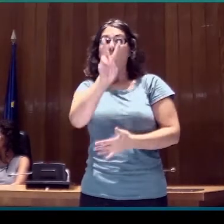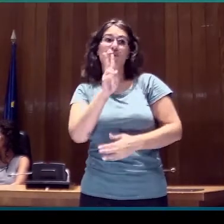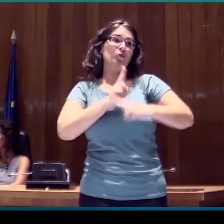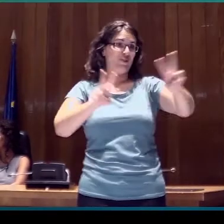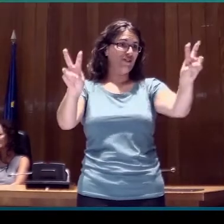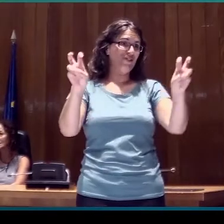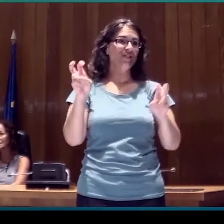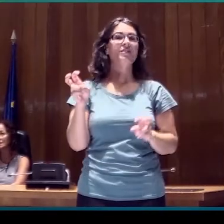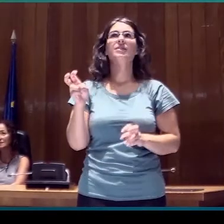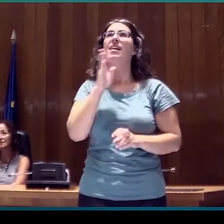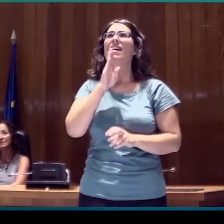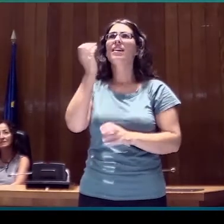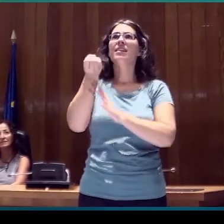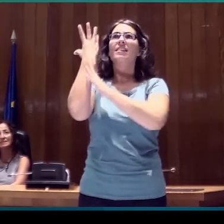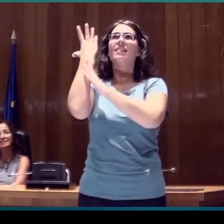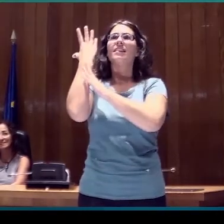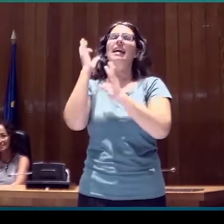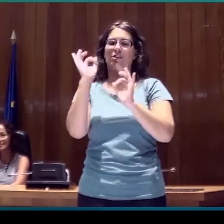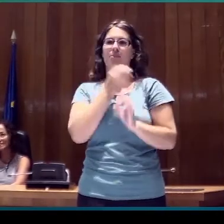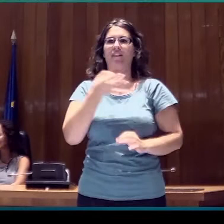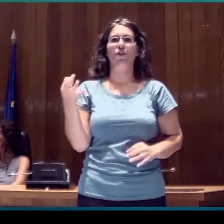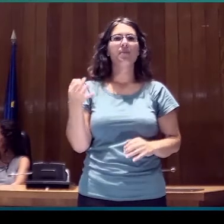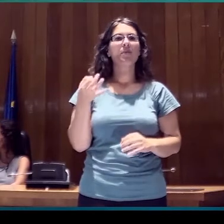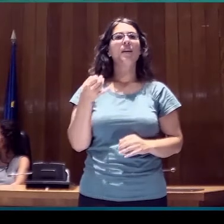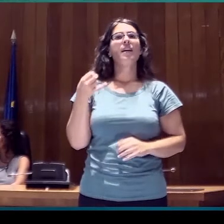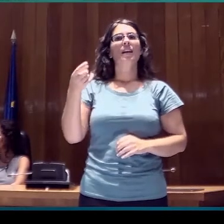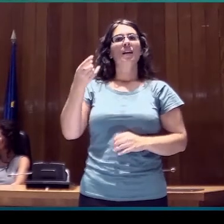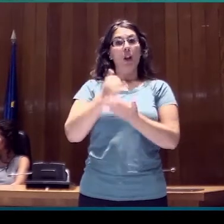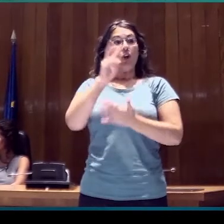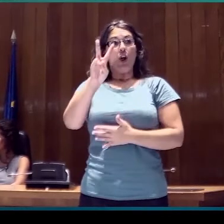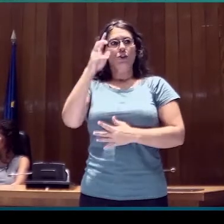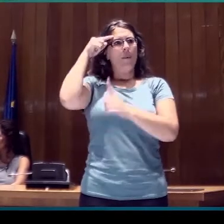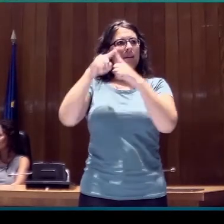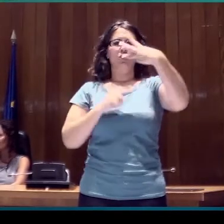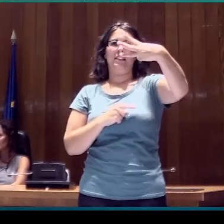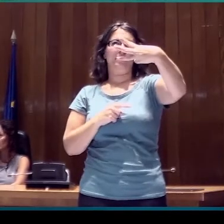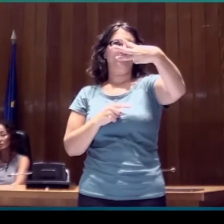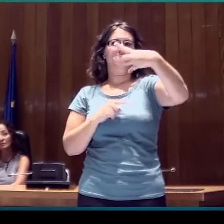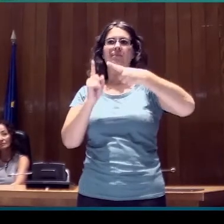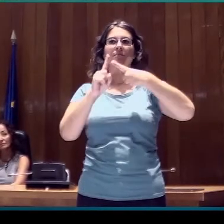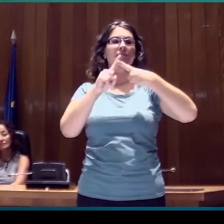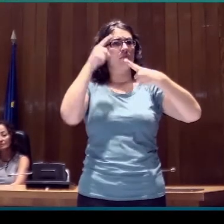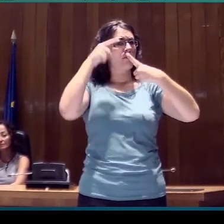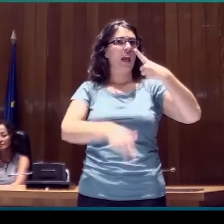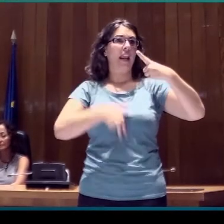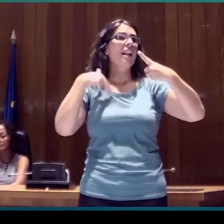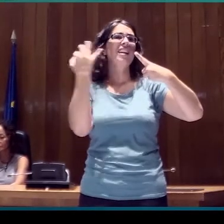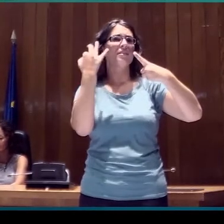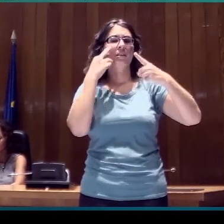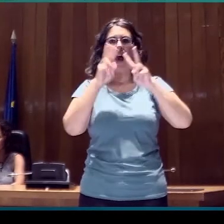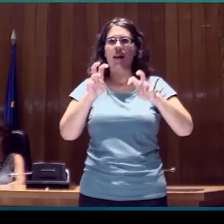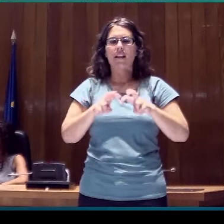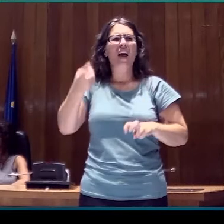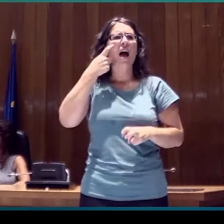planteamos tres objetivos fundamentales. Por un lado, el objetivo general era analizar la validez